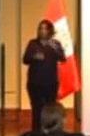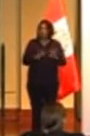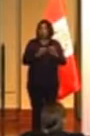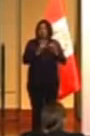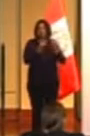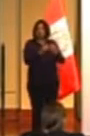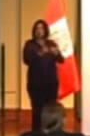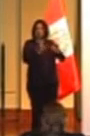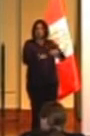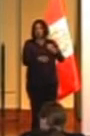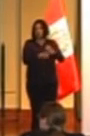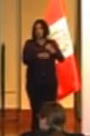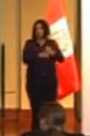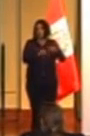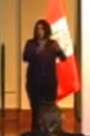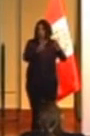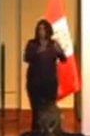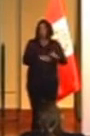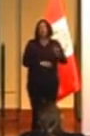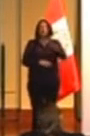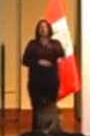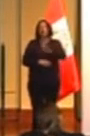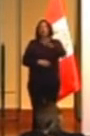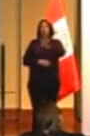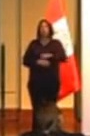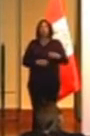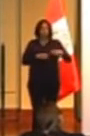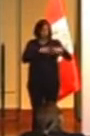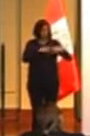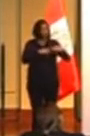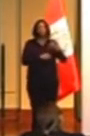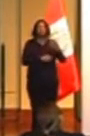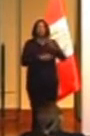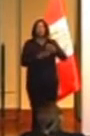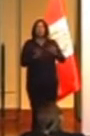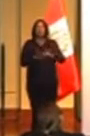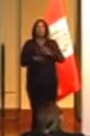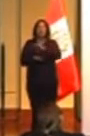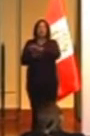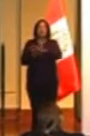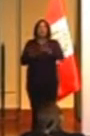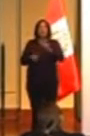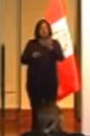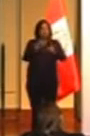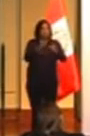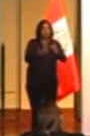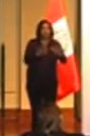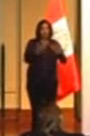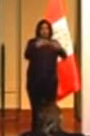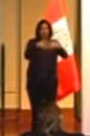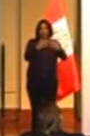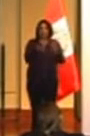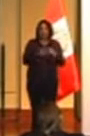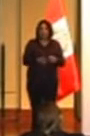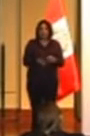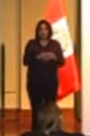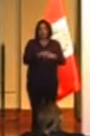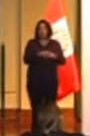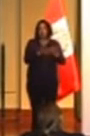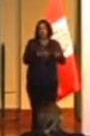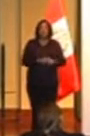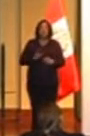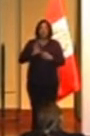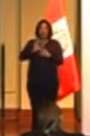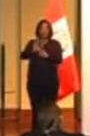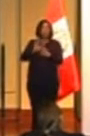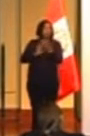que ha trabajado en aquello, el uso de los QRs, las clases gratuitas para emprendedores en Miraflores, las